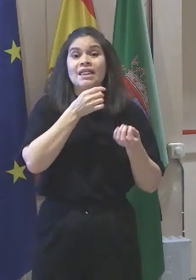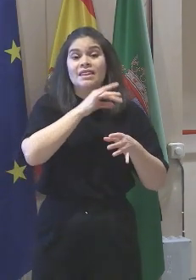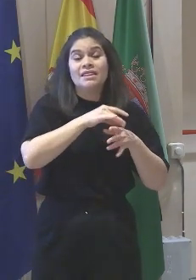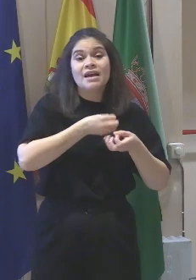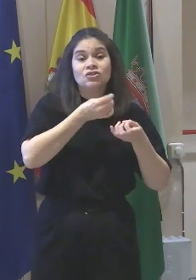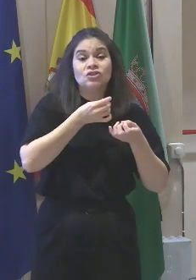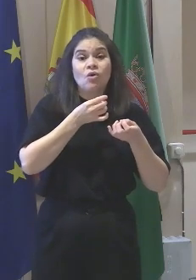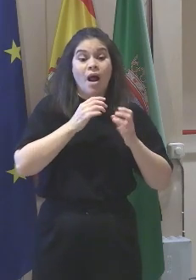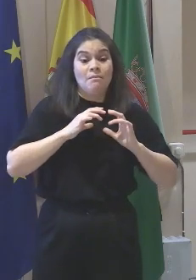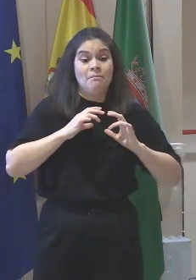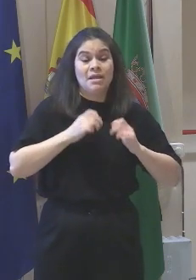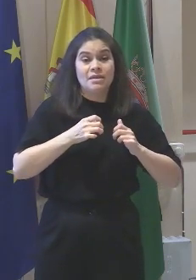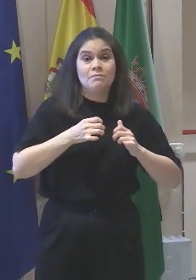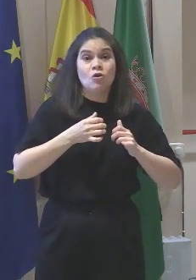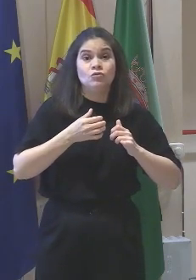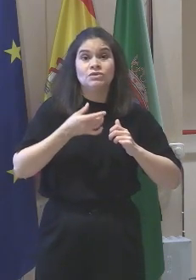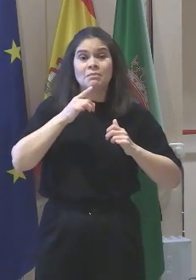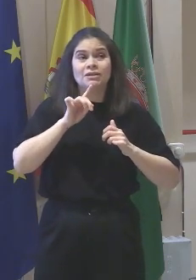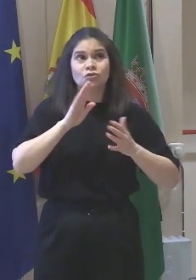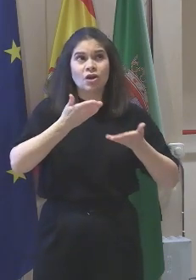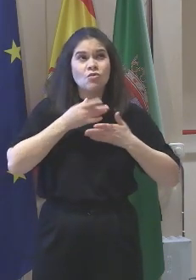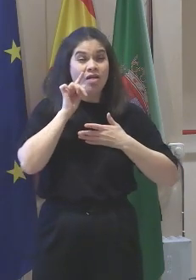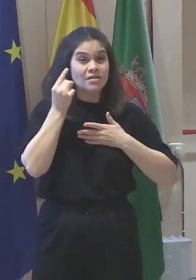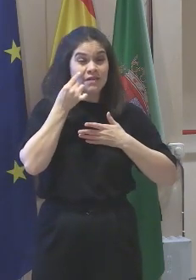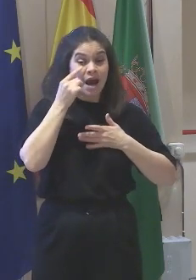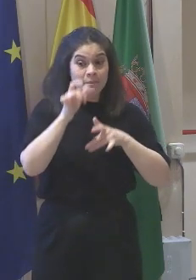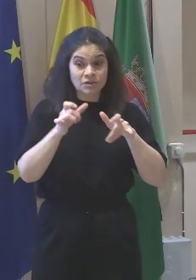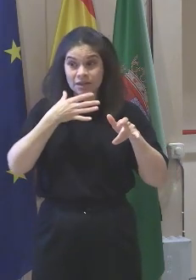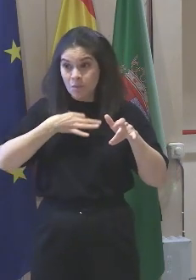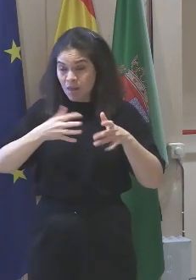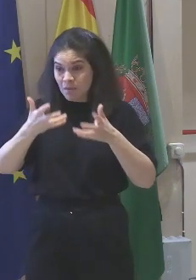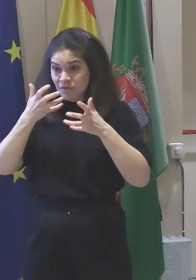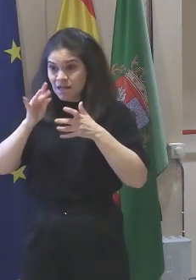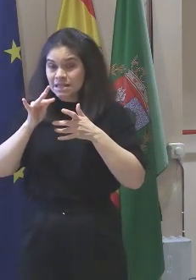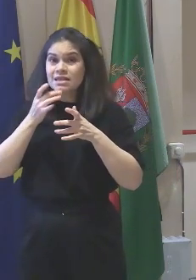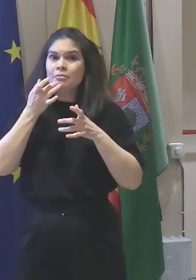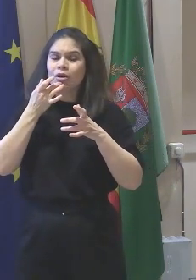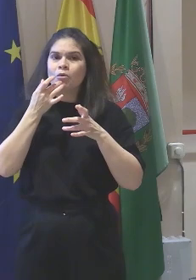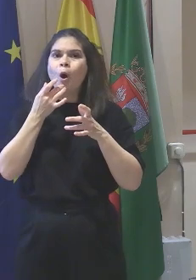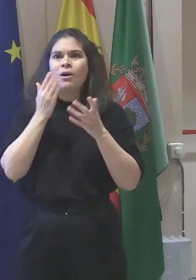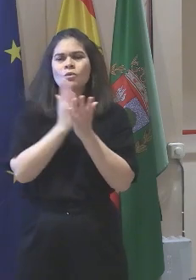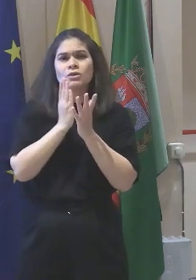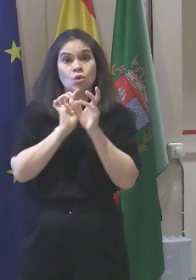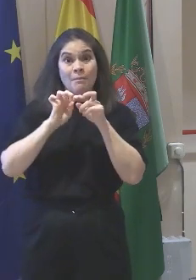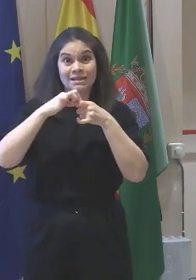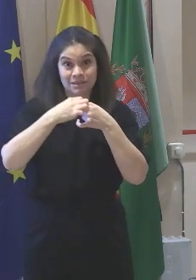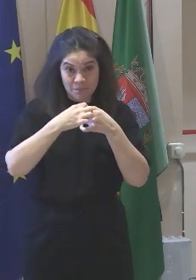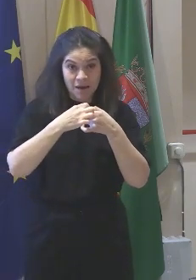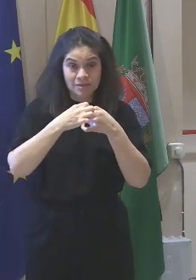podría ayudar a identificar a personas que pudieran beneficiarse de participar en un estudio al